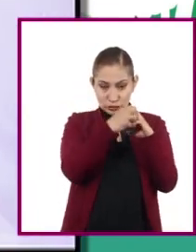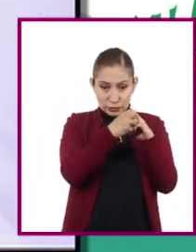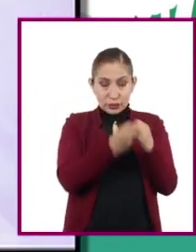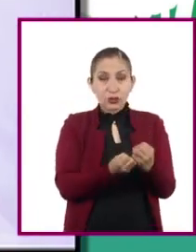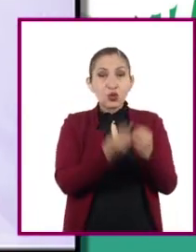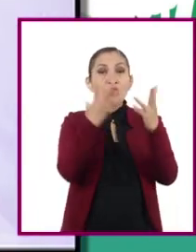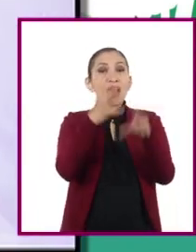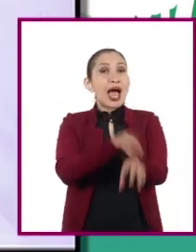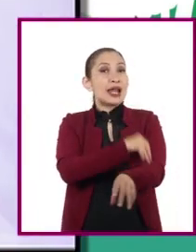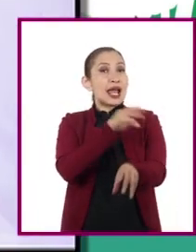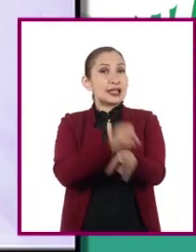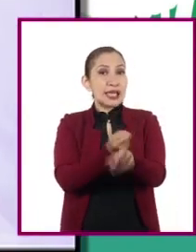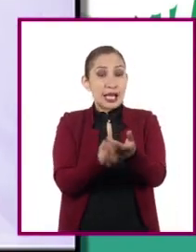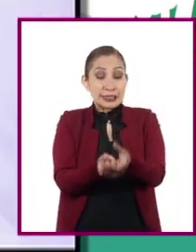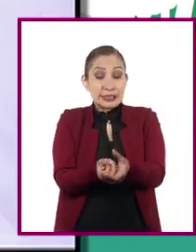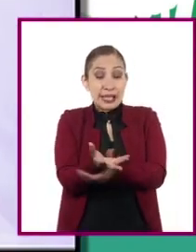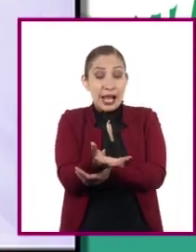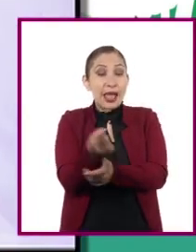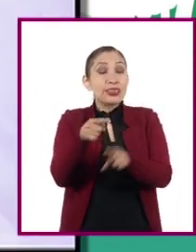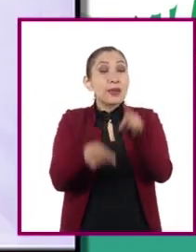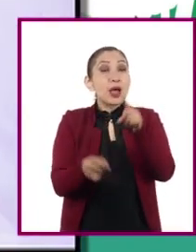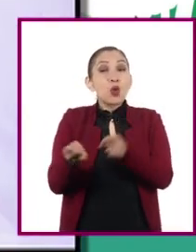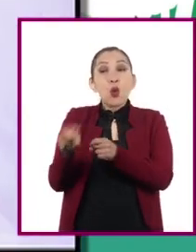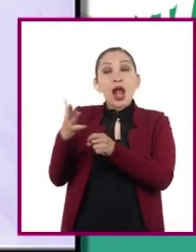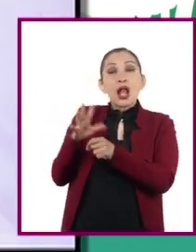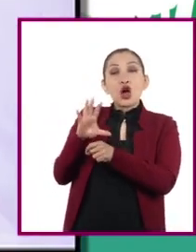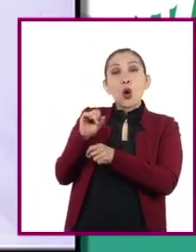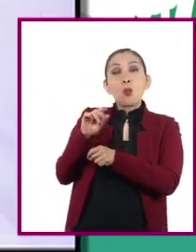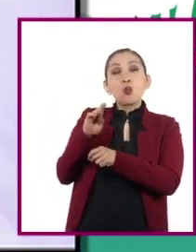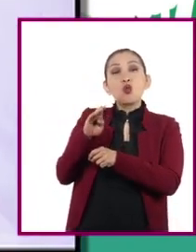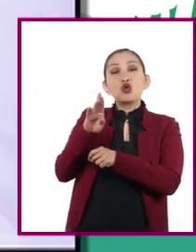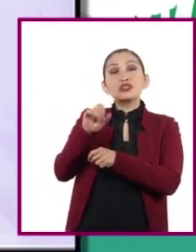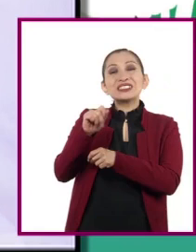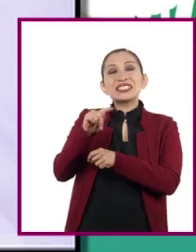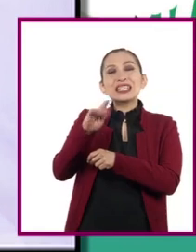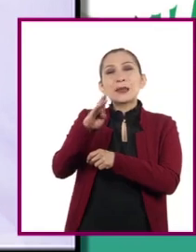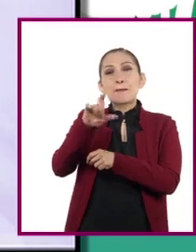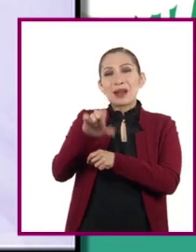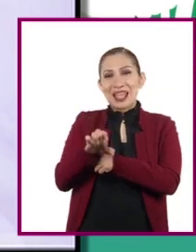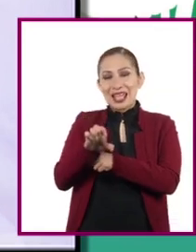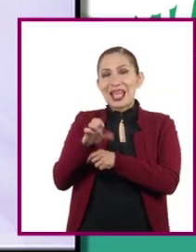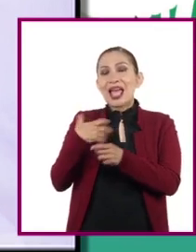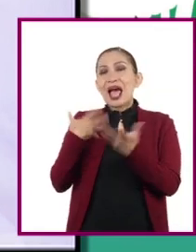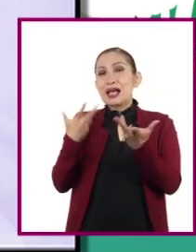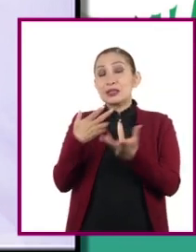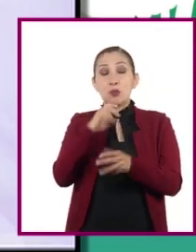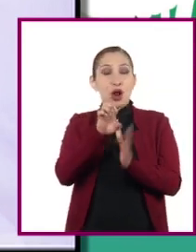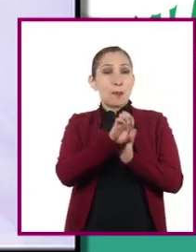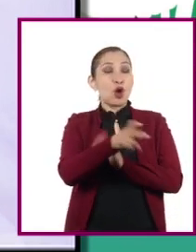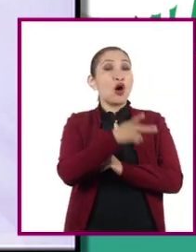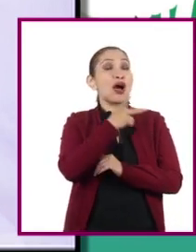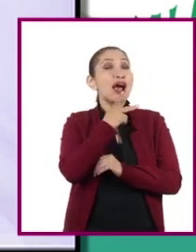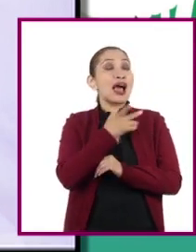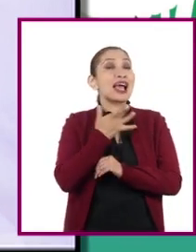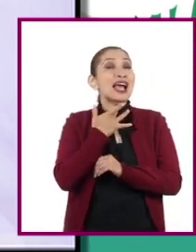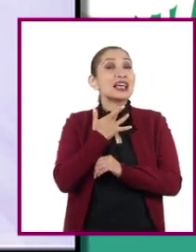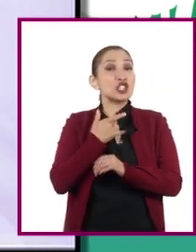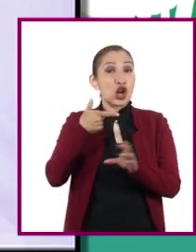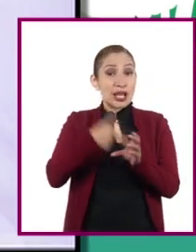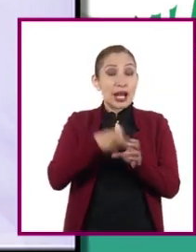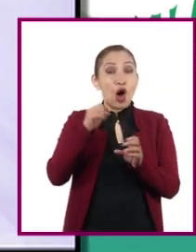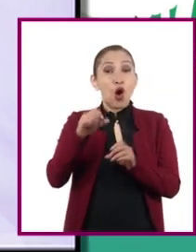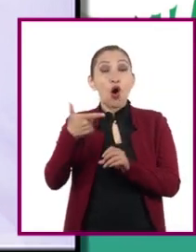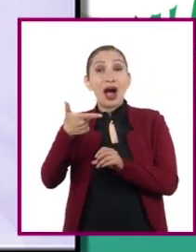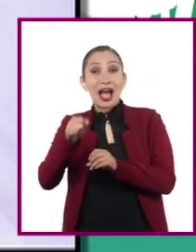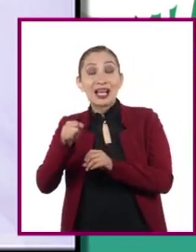La cantidad de energía liberada dependerá del tipo de combustible que se use. Al utilizar gasolina o gas natural en vez de